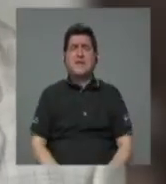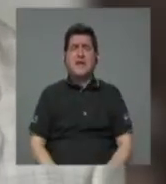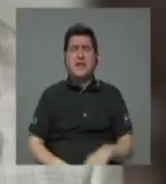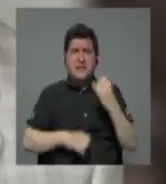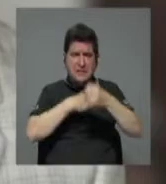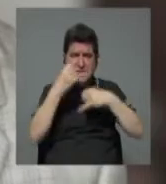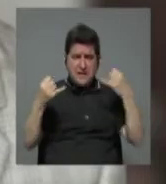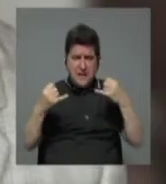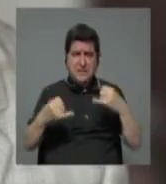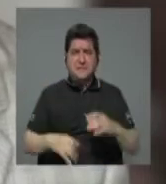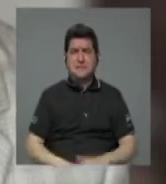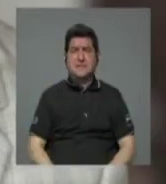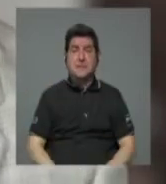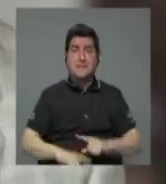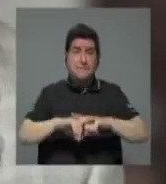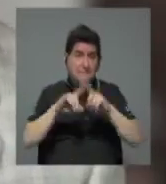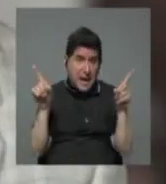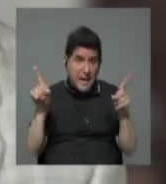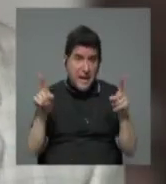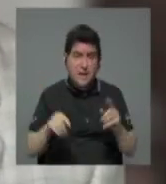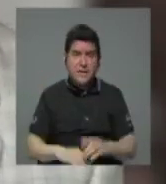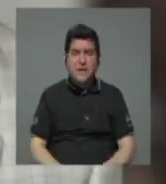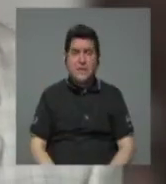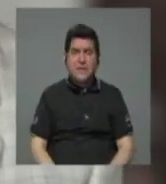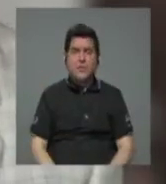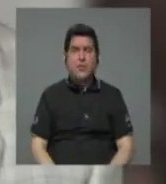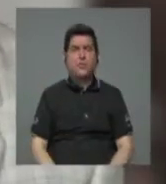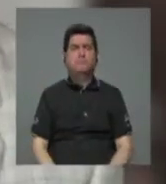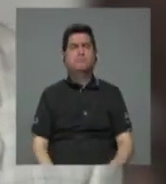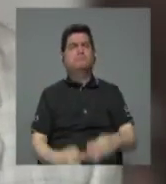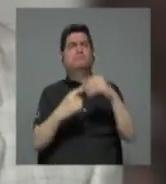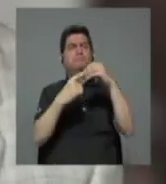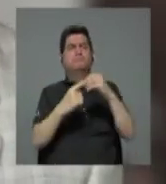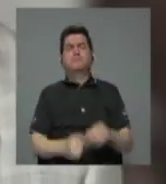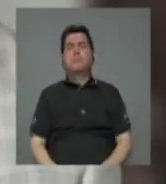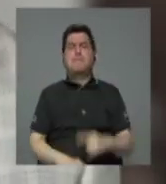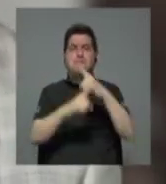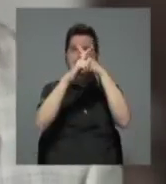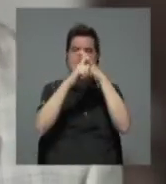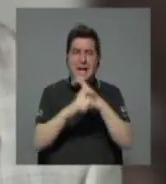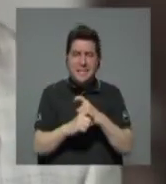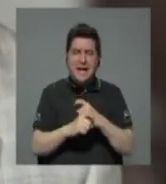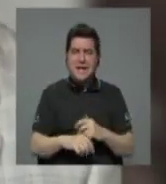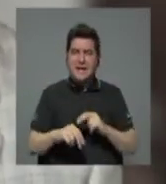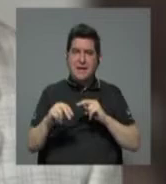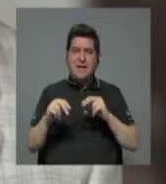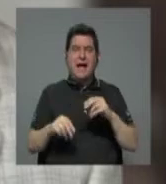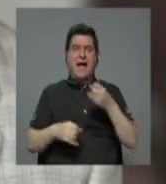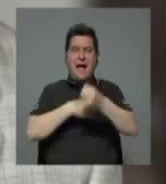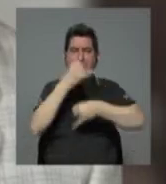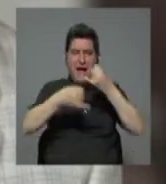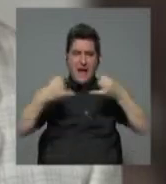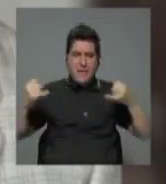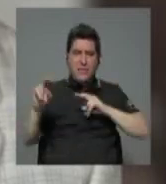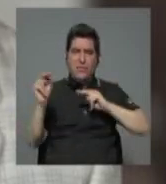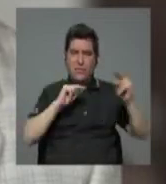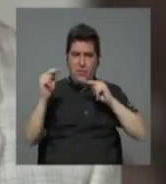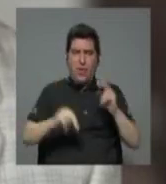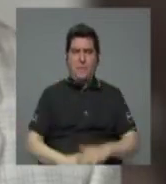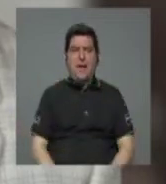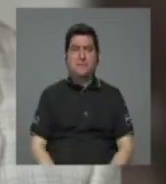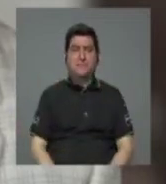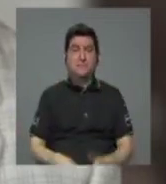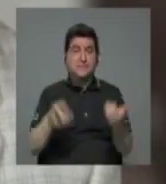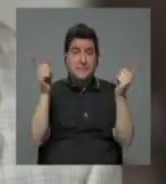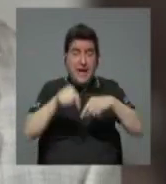dialectos, pero digamos, fundamentalmente el mandarín es el idioma de negocios en China. El caso